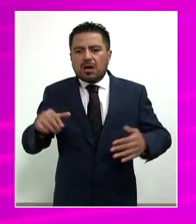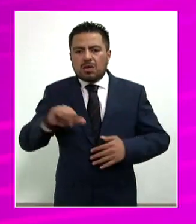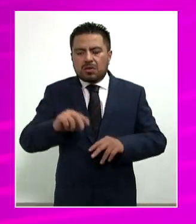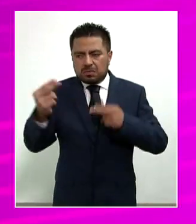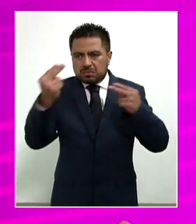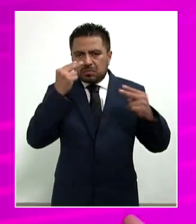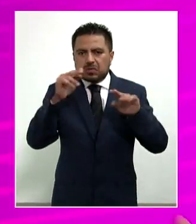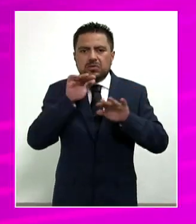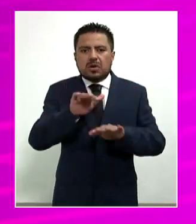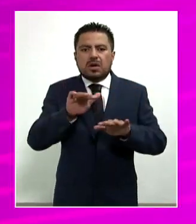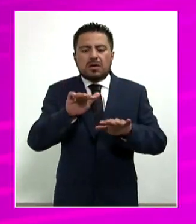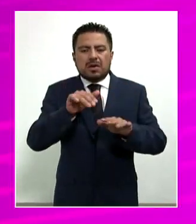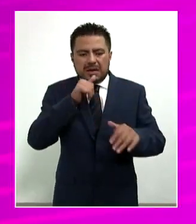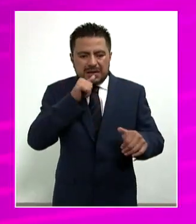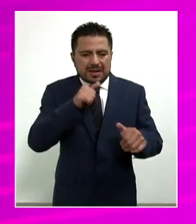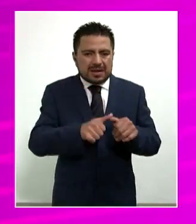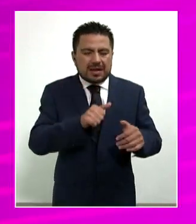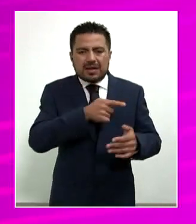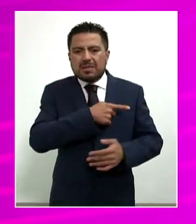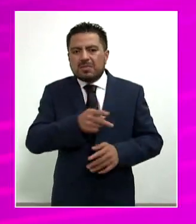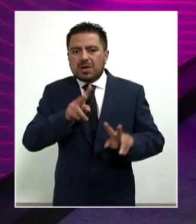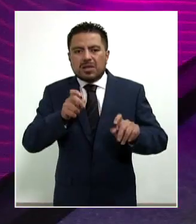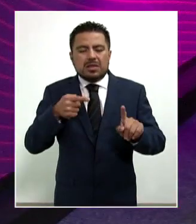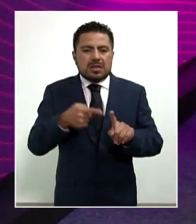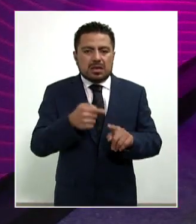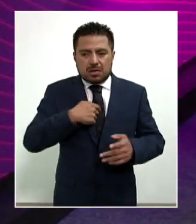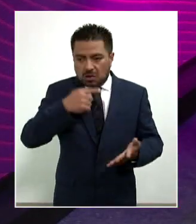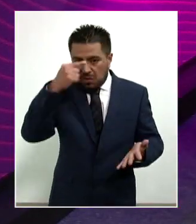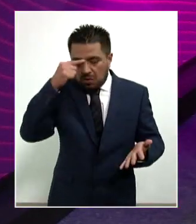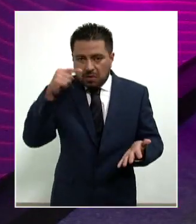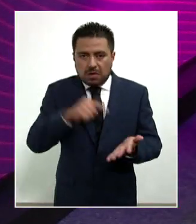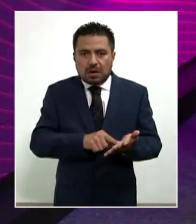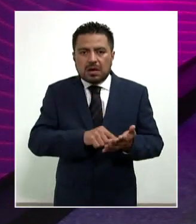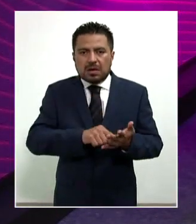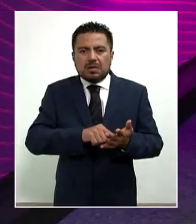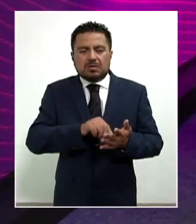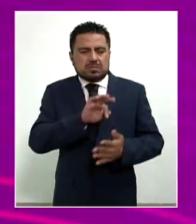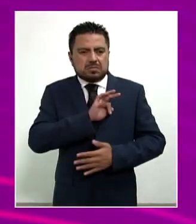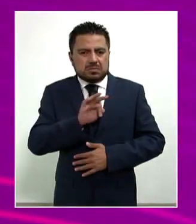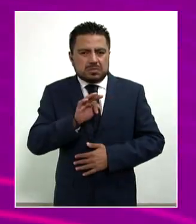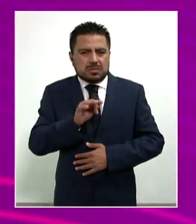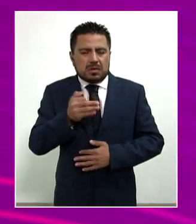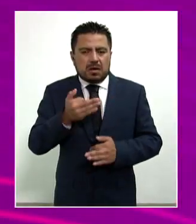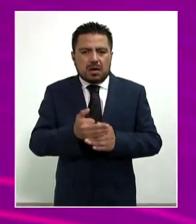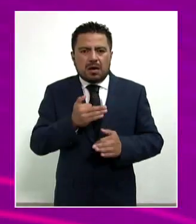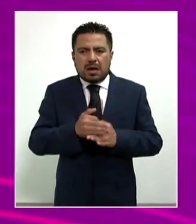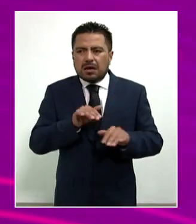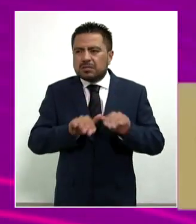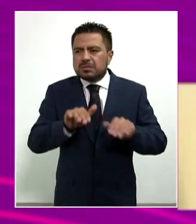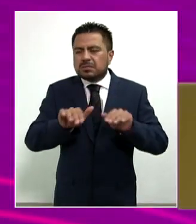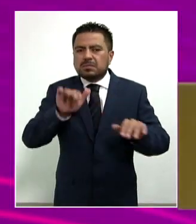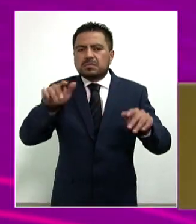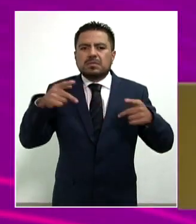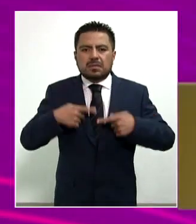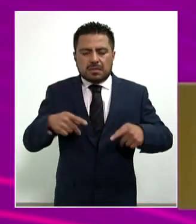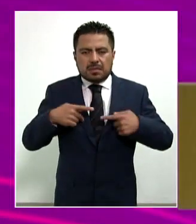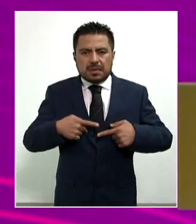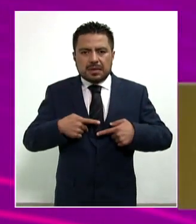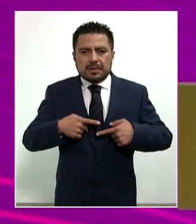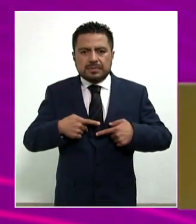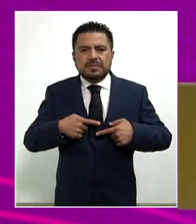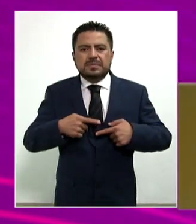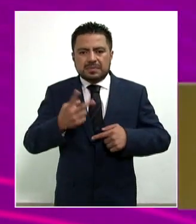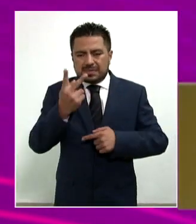día de hoy sobre los estigmas en torno a la pobreza? Yo creo que trataría de hacer un llamado